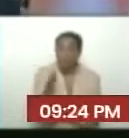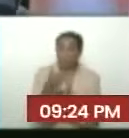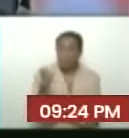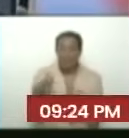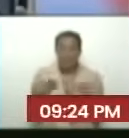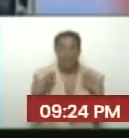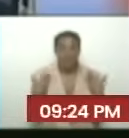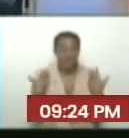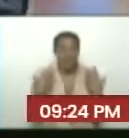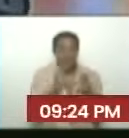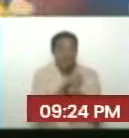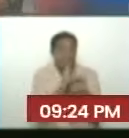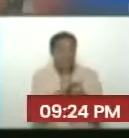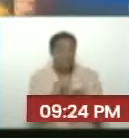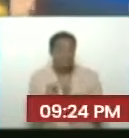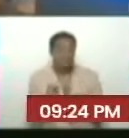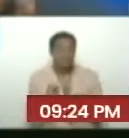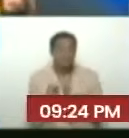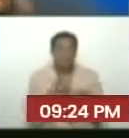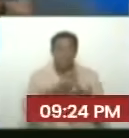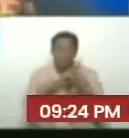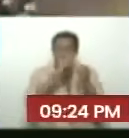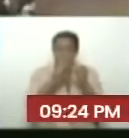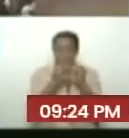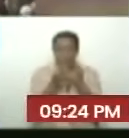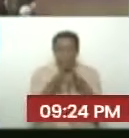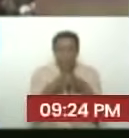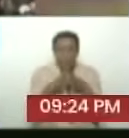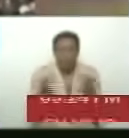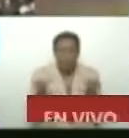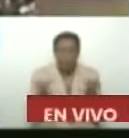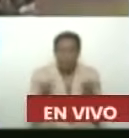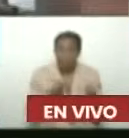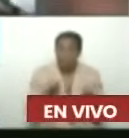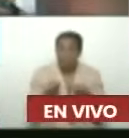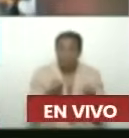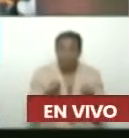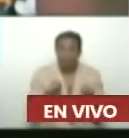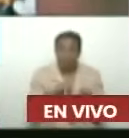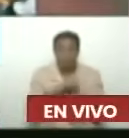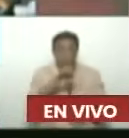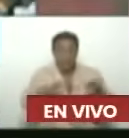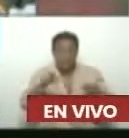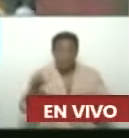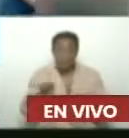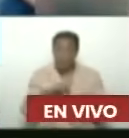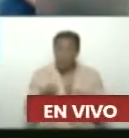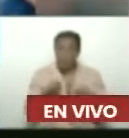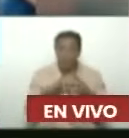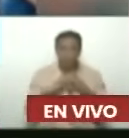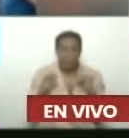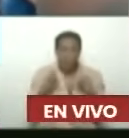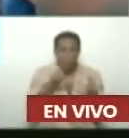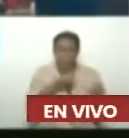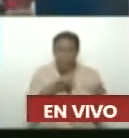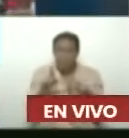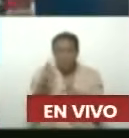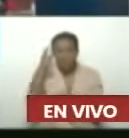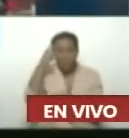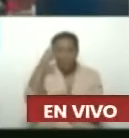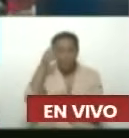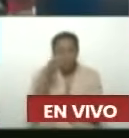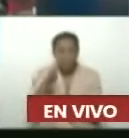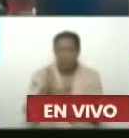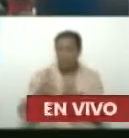alegría, felicidad y prepararnos, prepararnos, todos prepararnos para ir